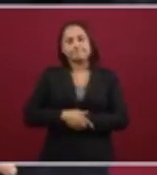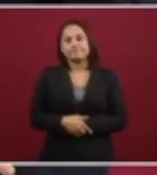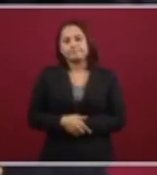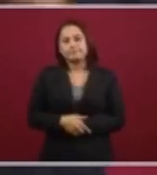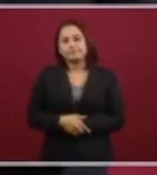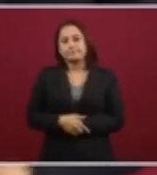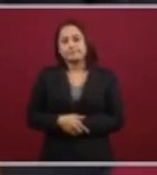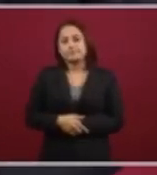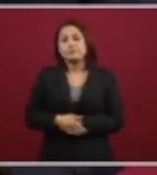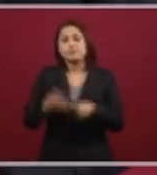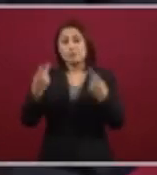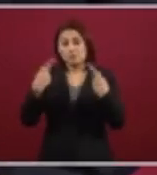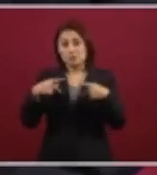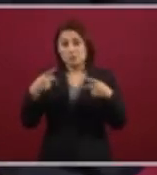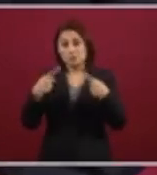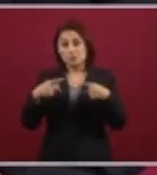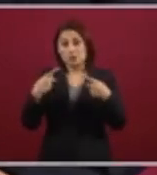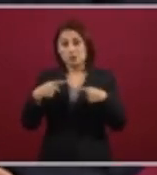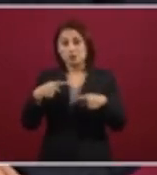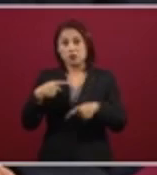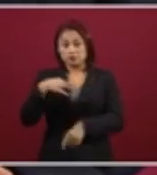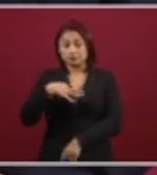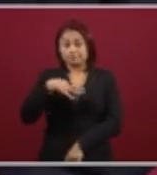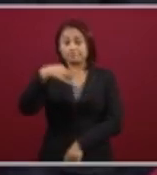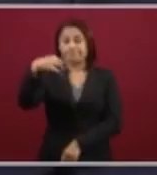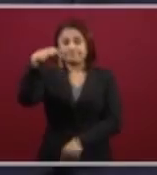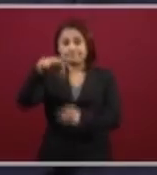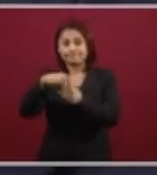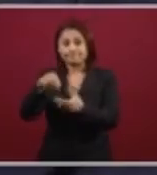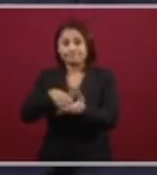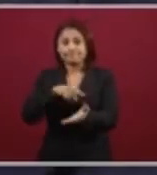que votaron por nosotros.